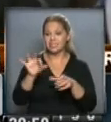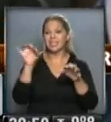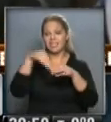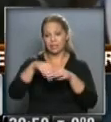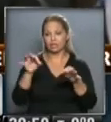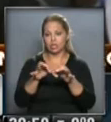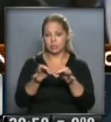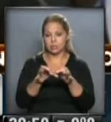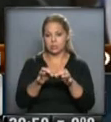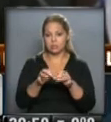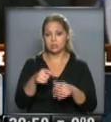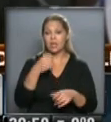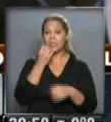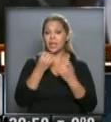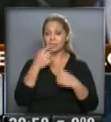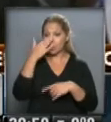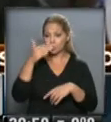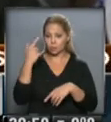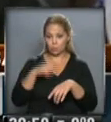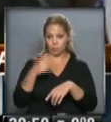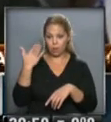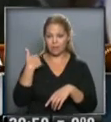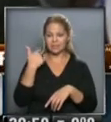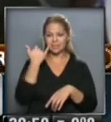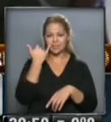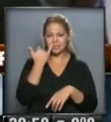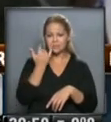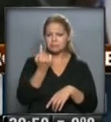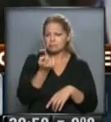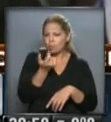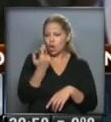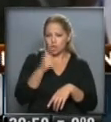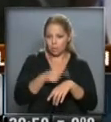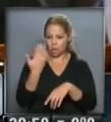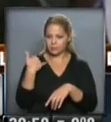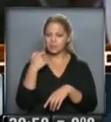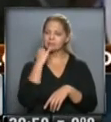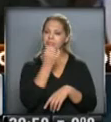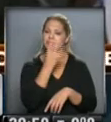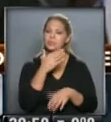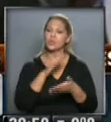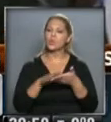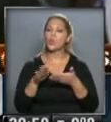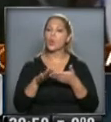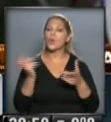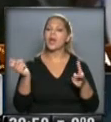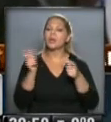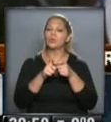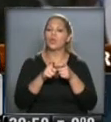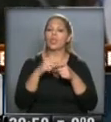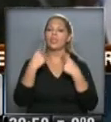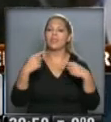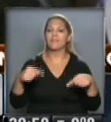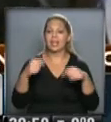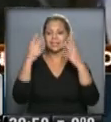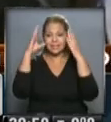islas. Reiteramos, declaraciones de último momento, esto se produjo hace instantes en esta nueva cumbre de embajadores de